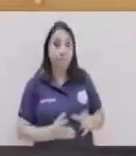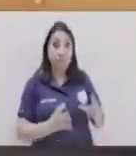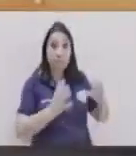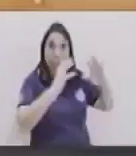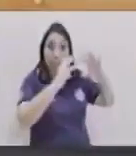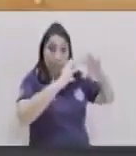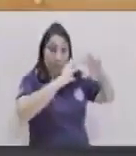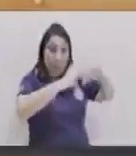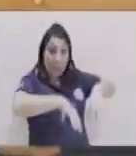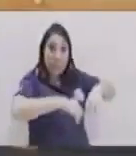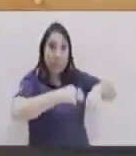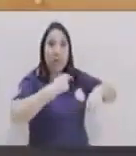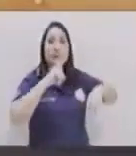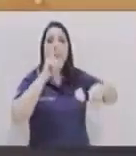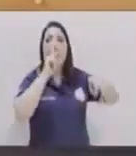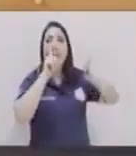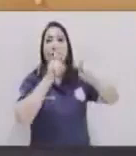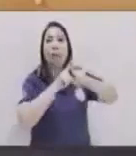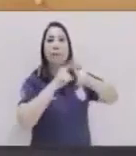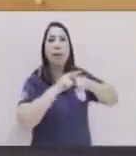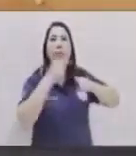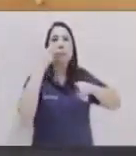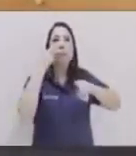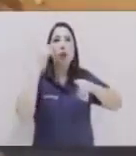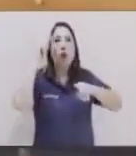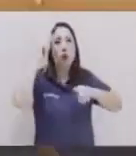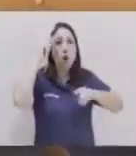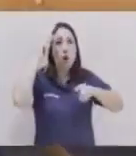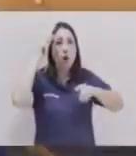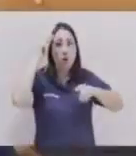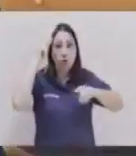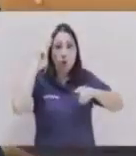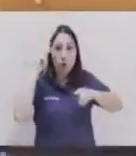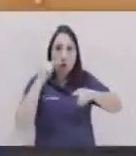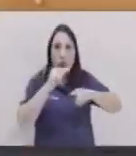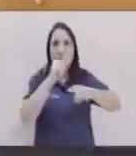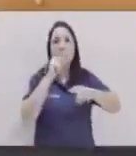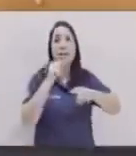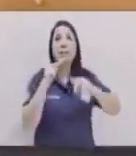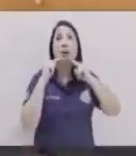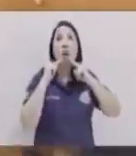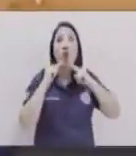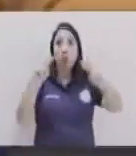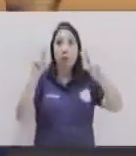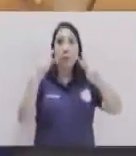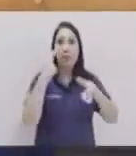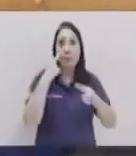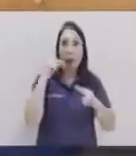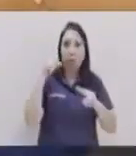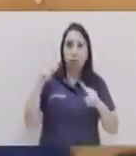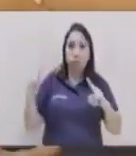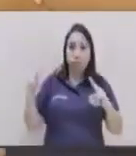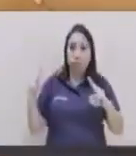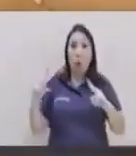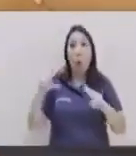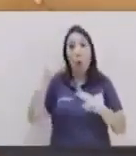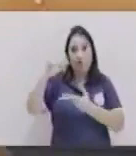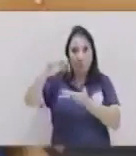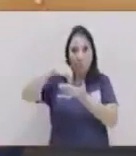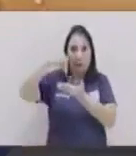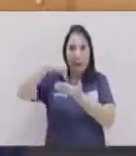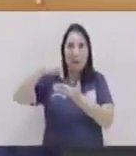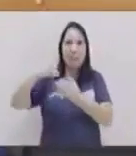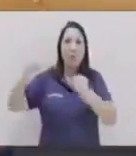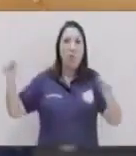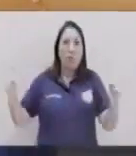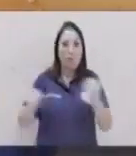al pendiente de algunas noticias, hubo en un lugar en otro país que hubo una gran explosión, ¿verdad?